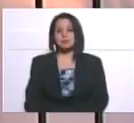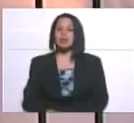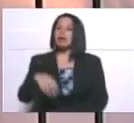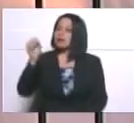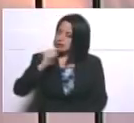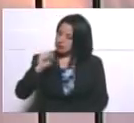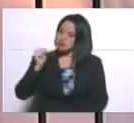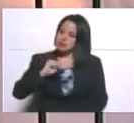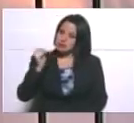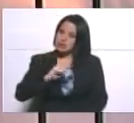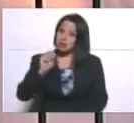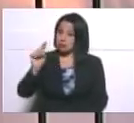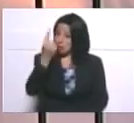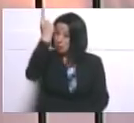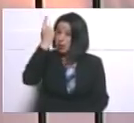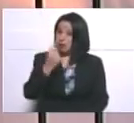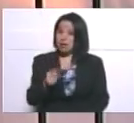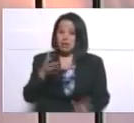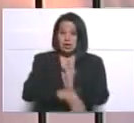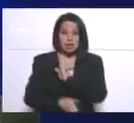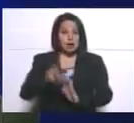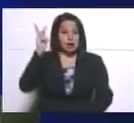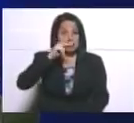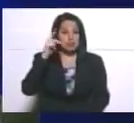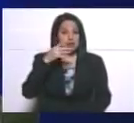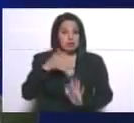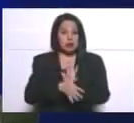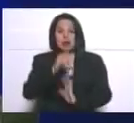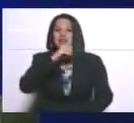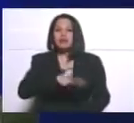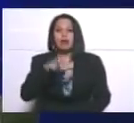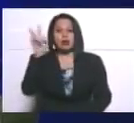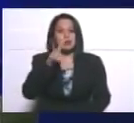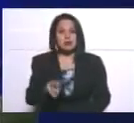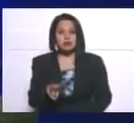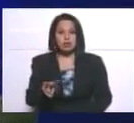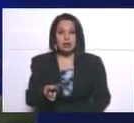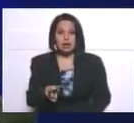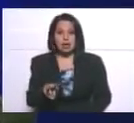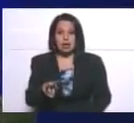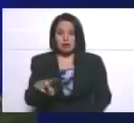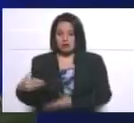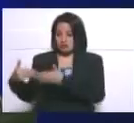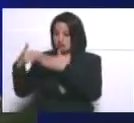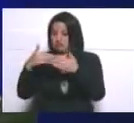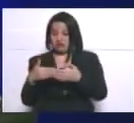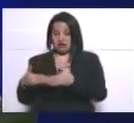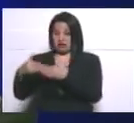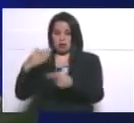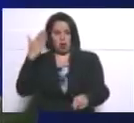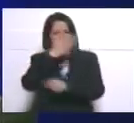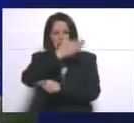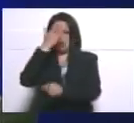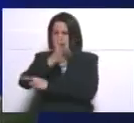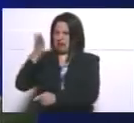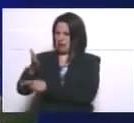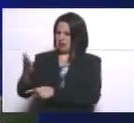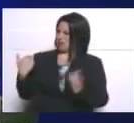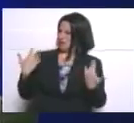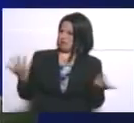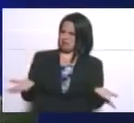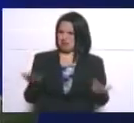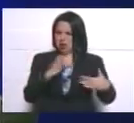primera vez, profesor, hay que resaltarlo, que por primera vez en la historia de Venezuela un imperio se ha atrevido a sancionar a un